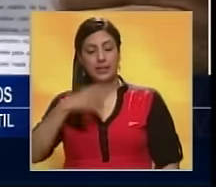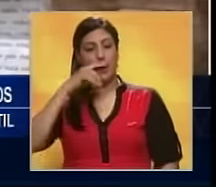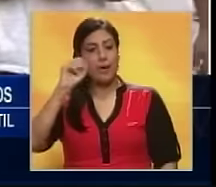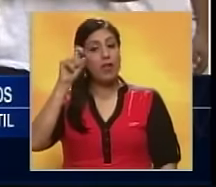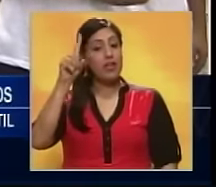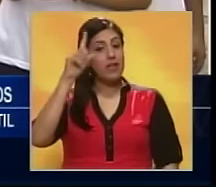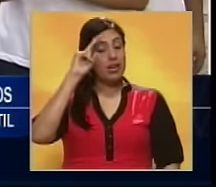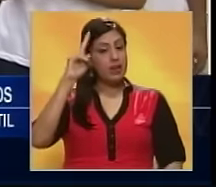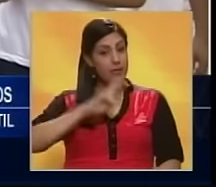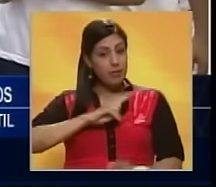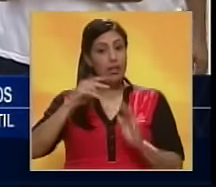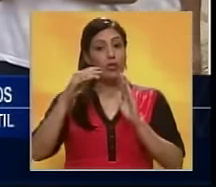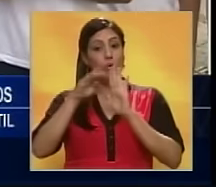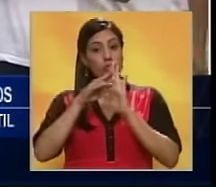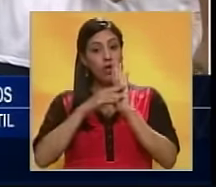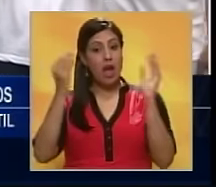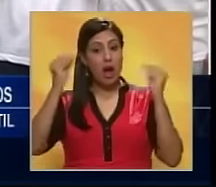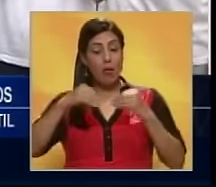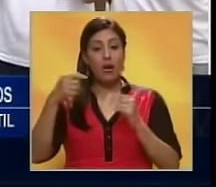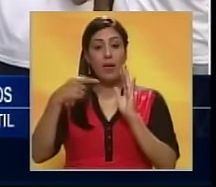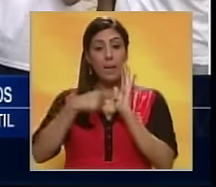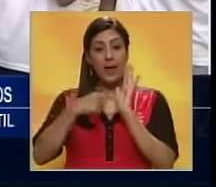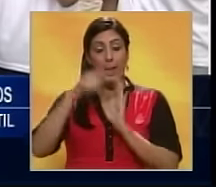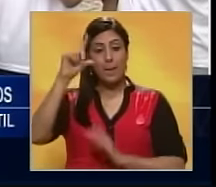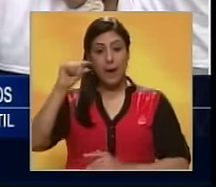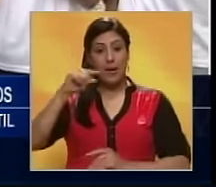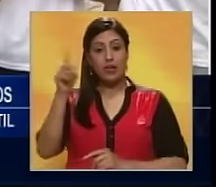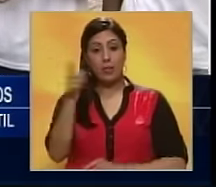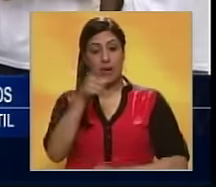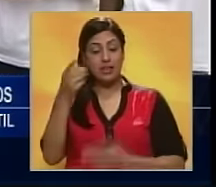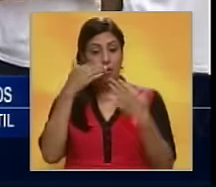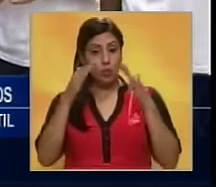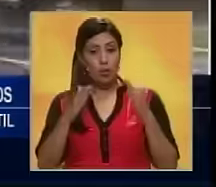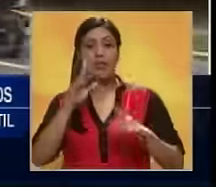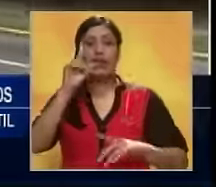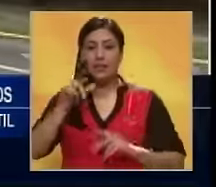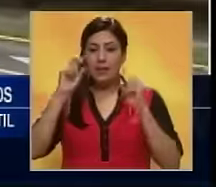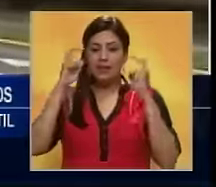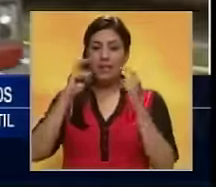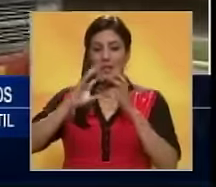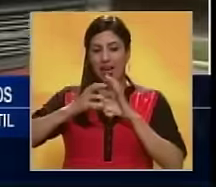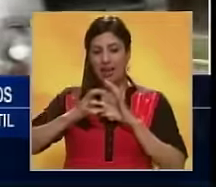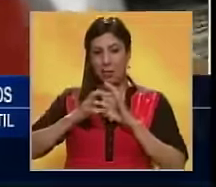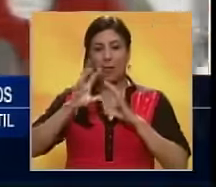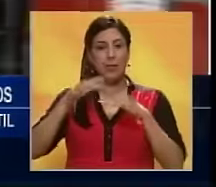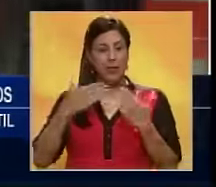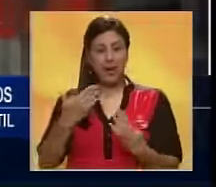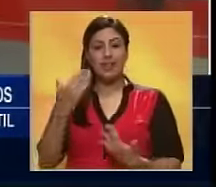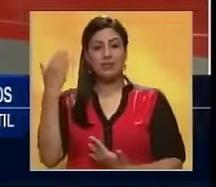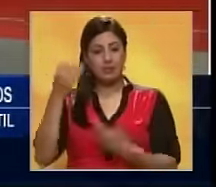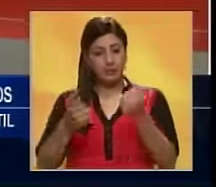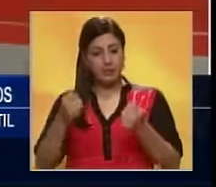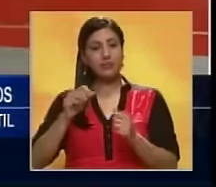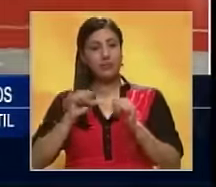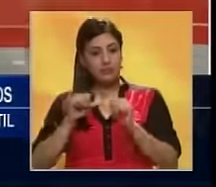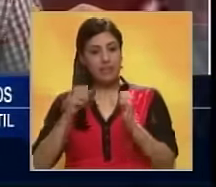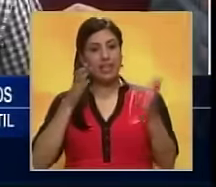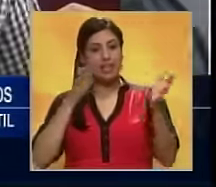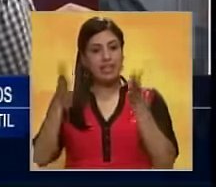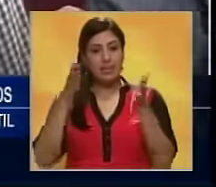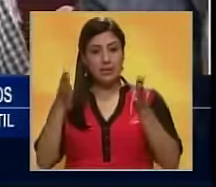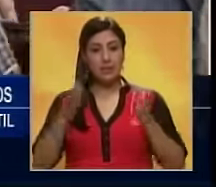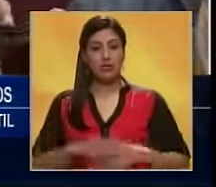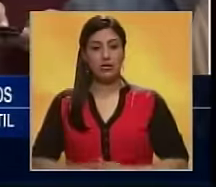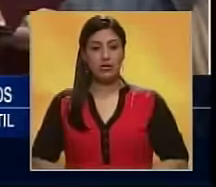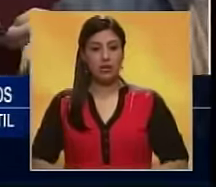Nacional cumplir con los compromisos no solo del subsidio del pasaje estudiantil, sino también el tema de los repuestos para que las unidades puedan seguir prestando